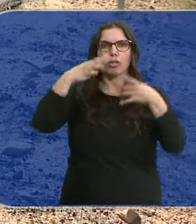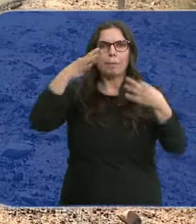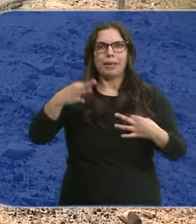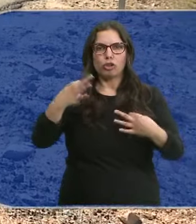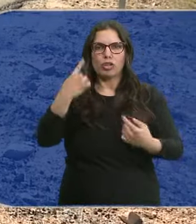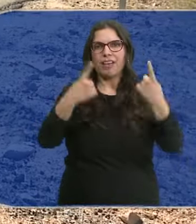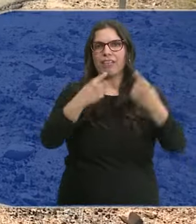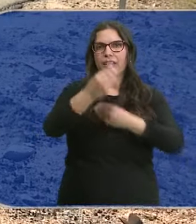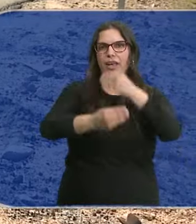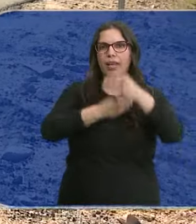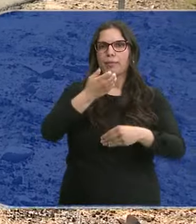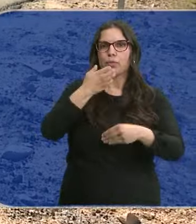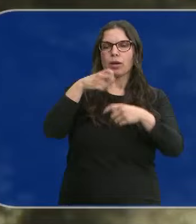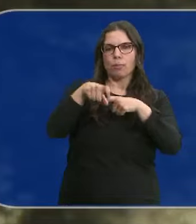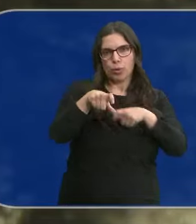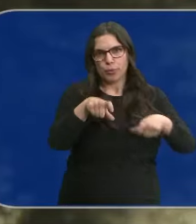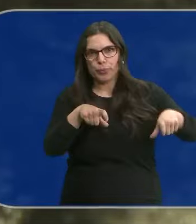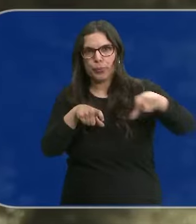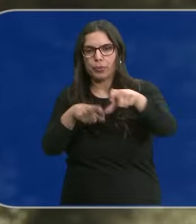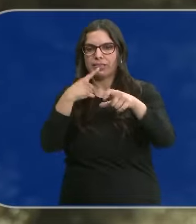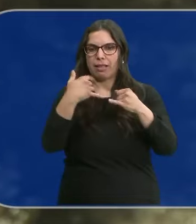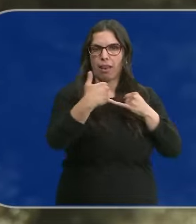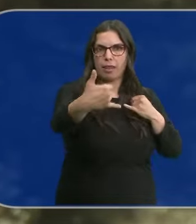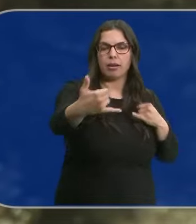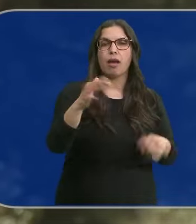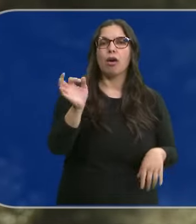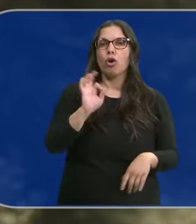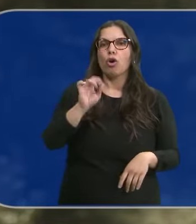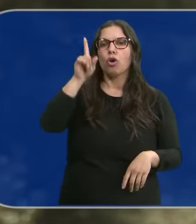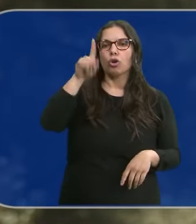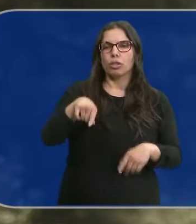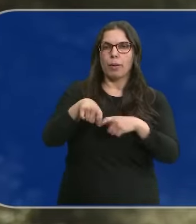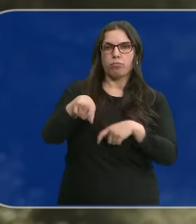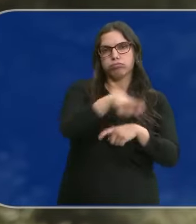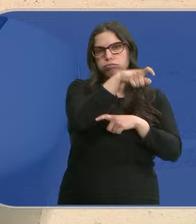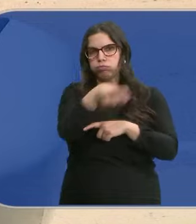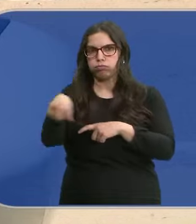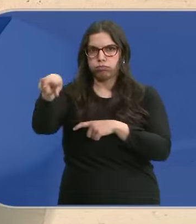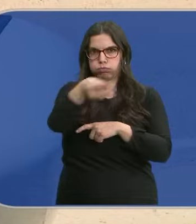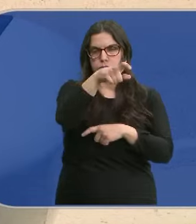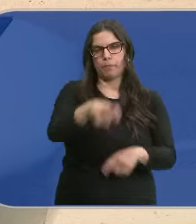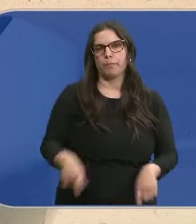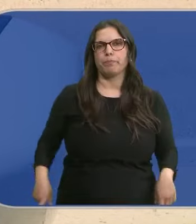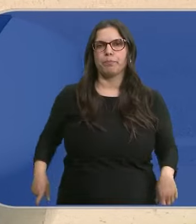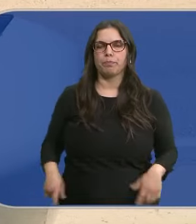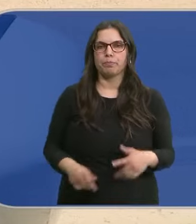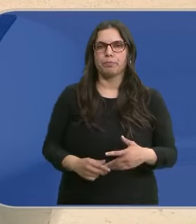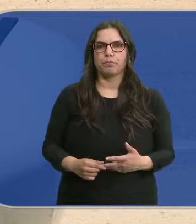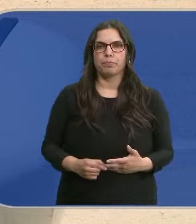puedan cometer, como los adelantamientos en línea continua o las invasiones en el carril.